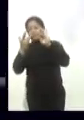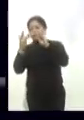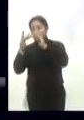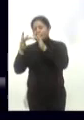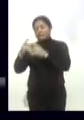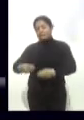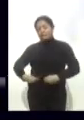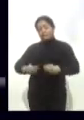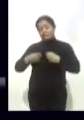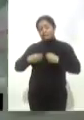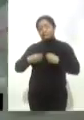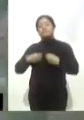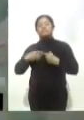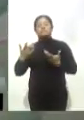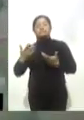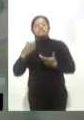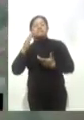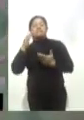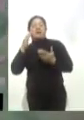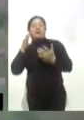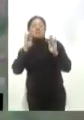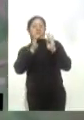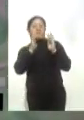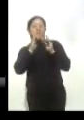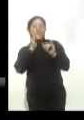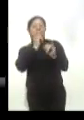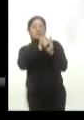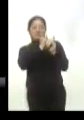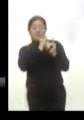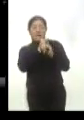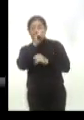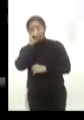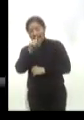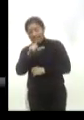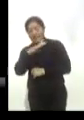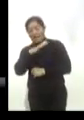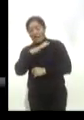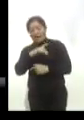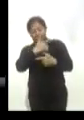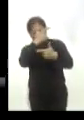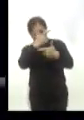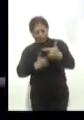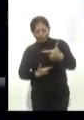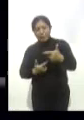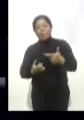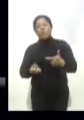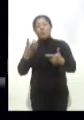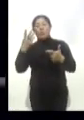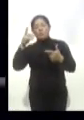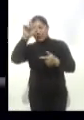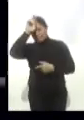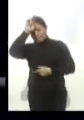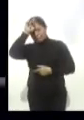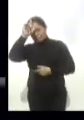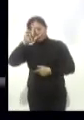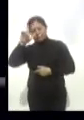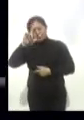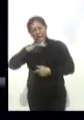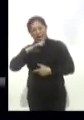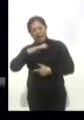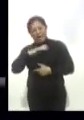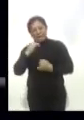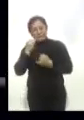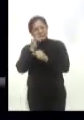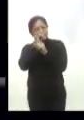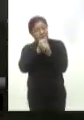a través de las redes sociales. Además, se impulsará un estudio que permita el conteo de la población de Luciérnagas con base en una